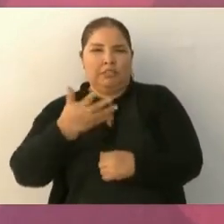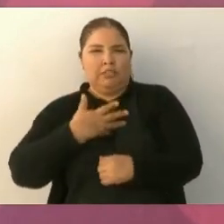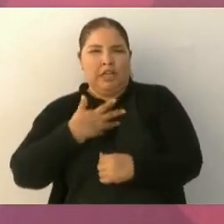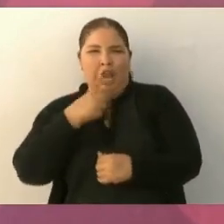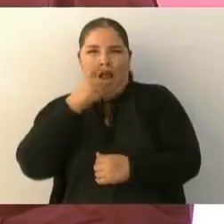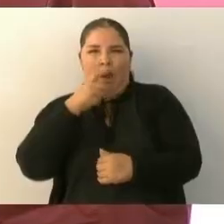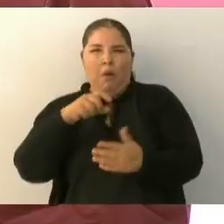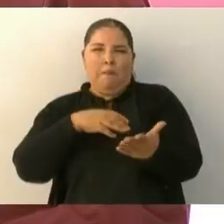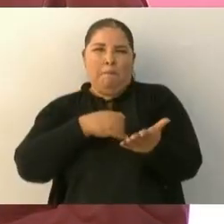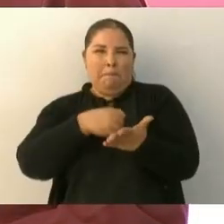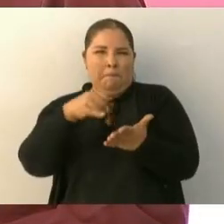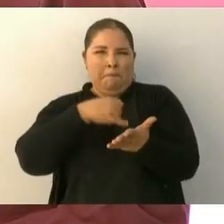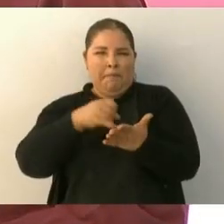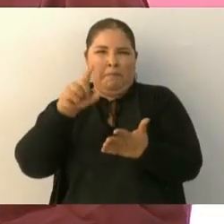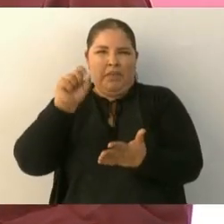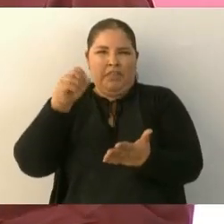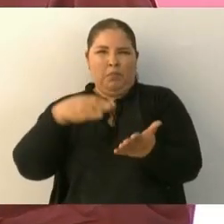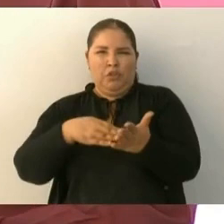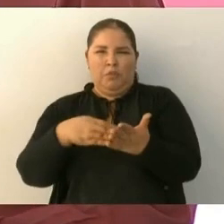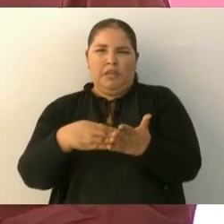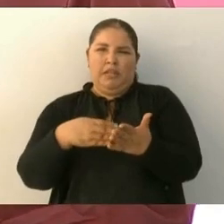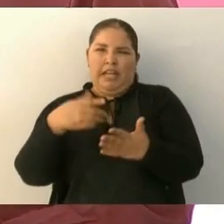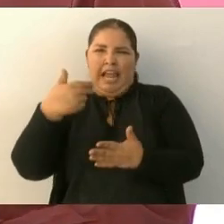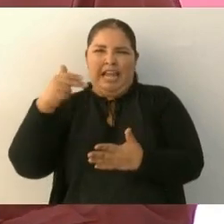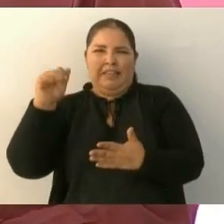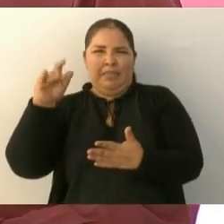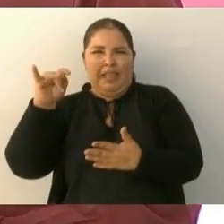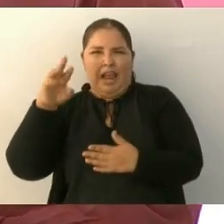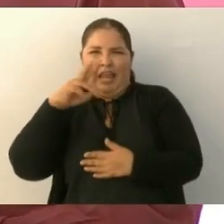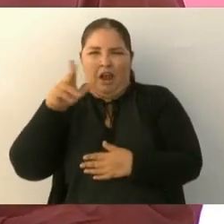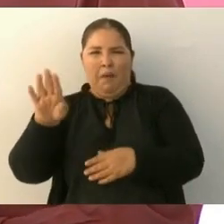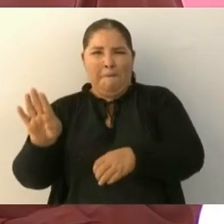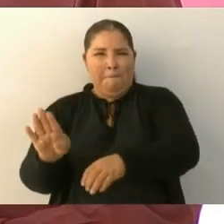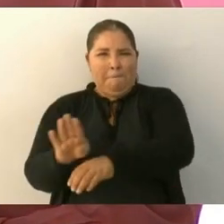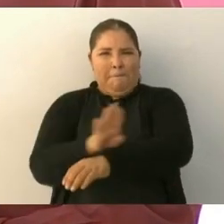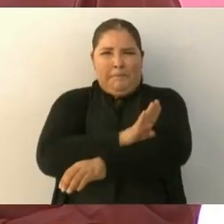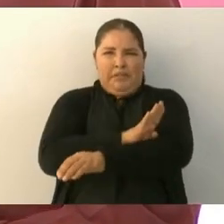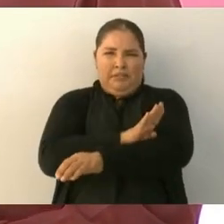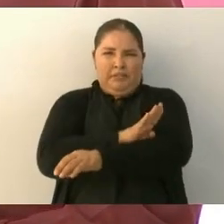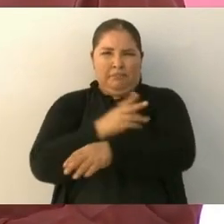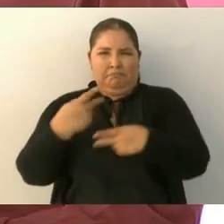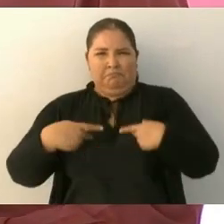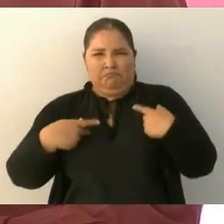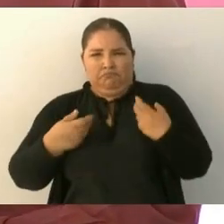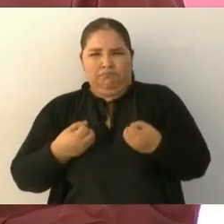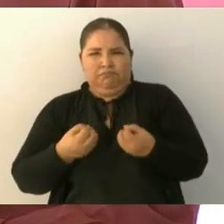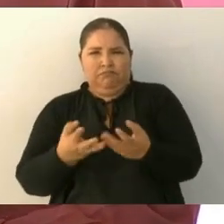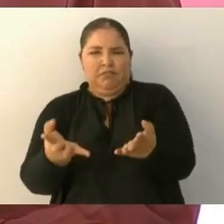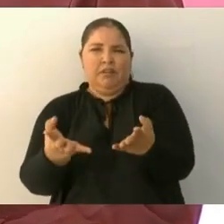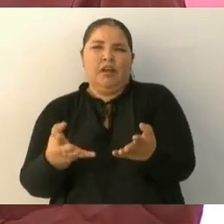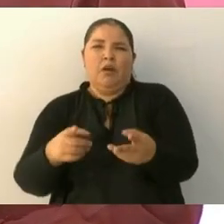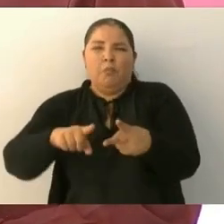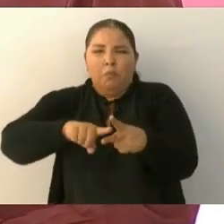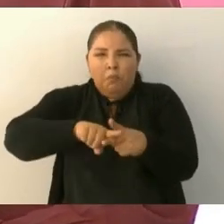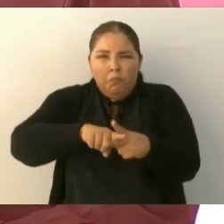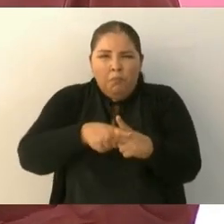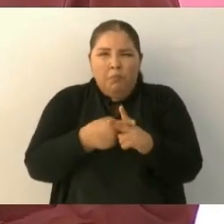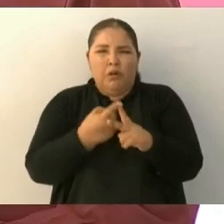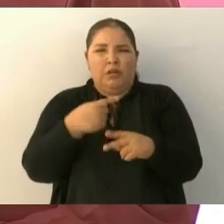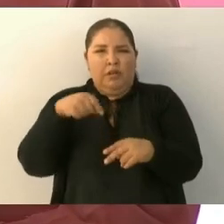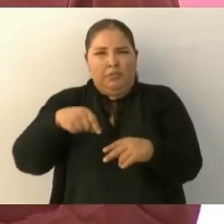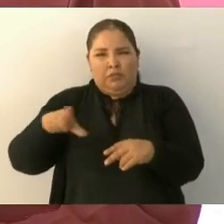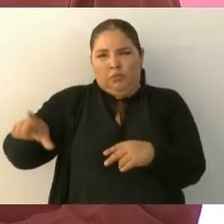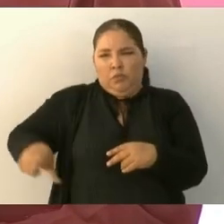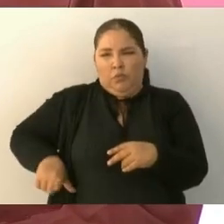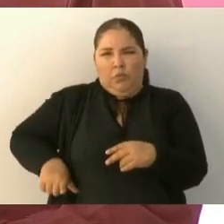24,250 hectáreas en beneficio de 2,551 productores. Desde el inicio de esta administración,